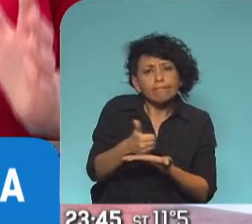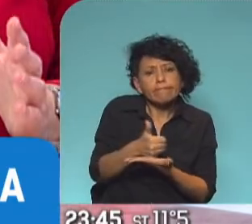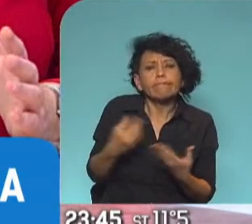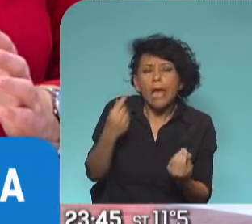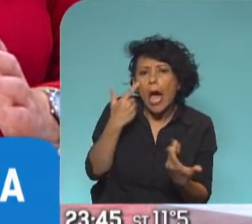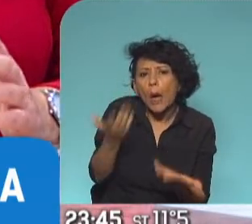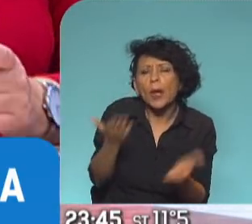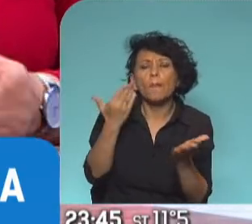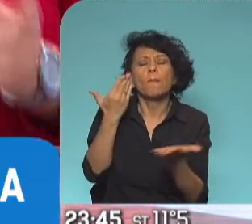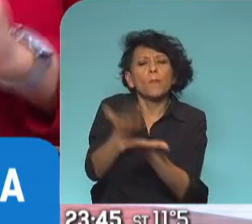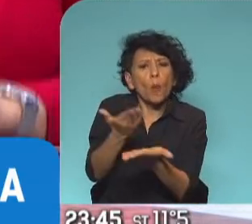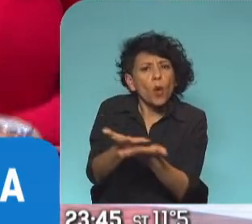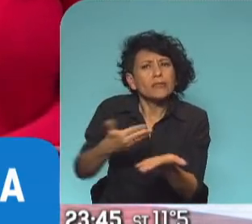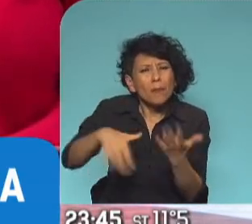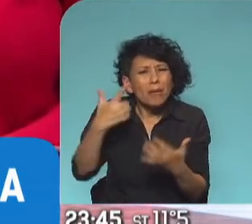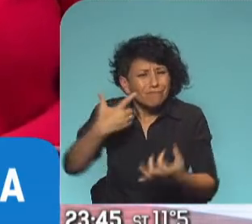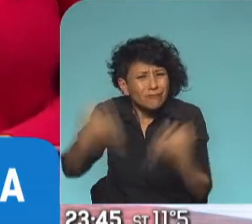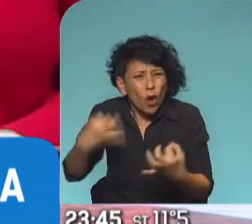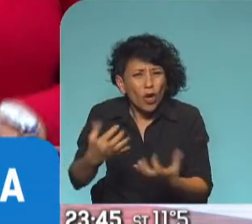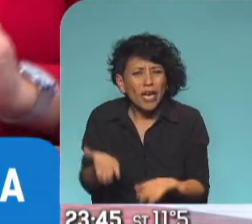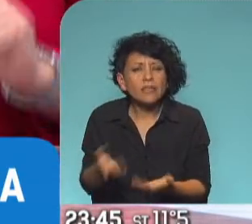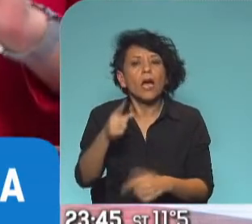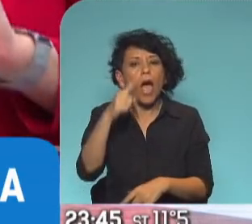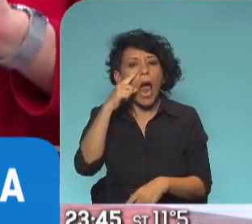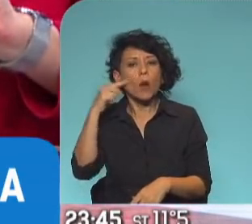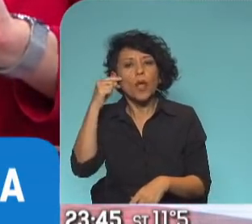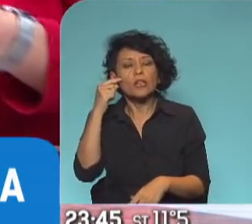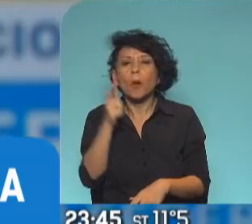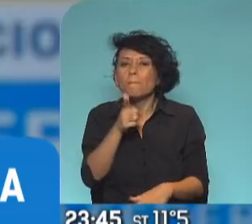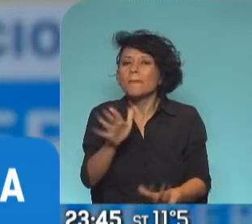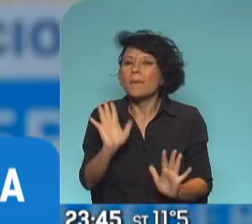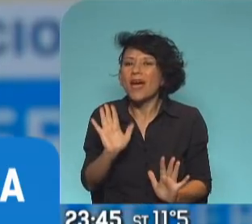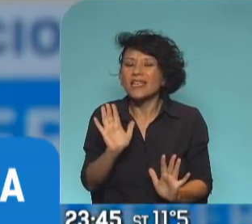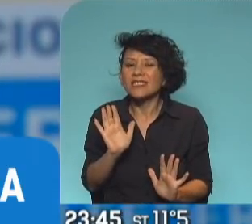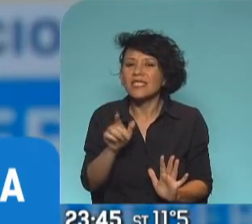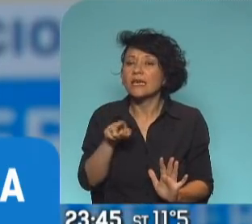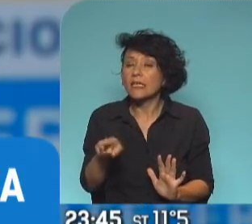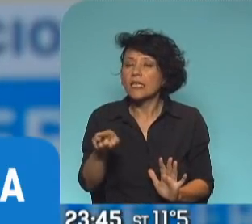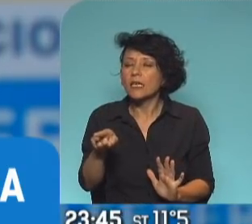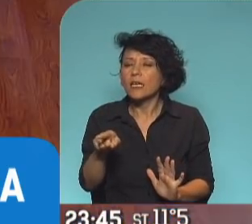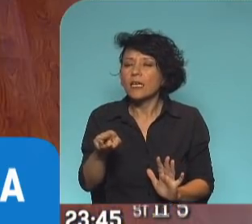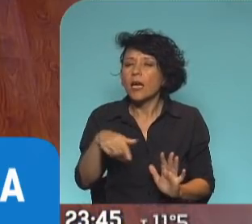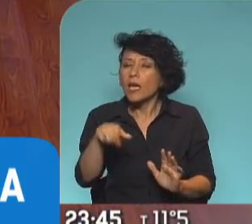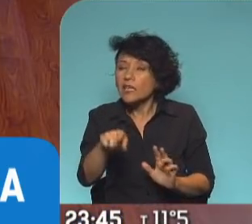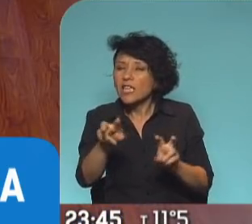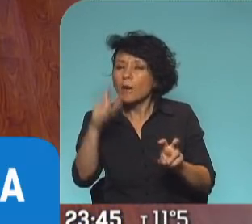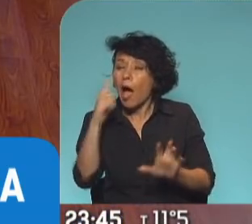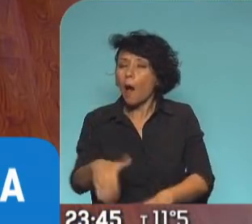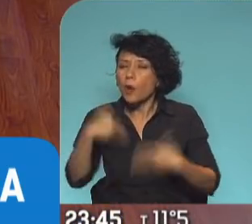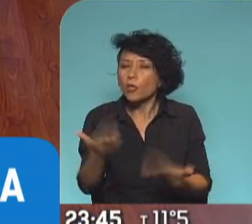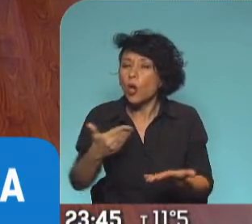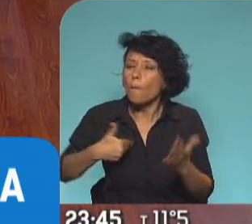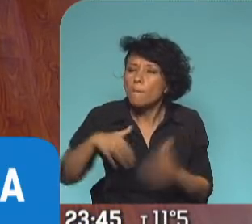menos unas propuestas más concretas. Y ahí en el caso de Alberto Fernández me parece que es el terreno en el que más aprovechó para